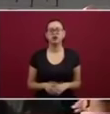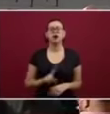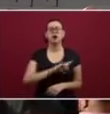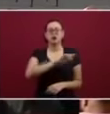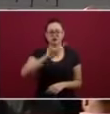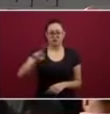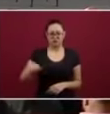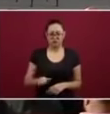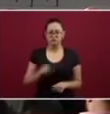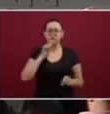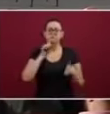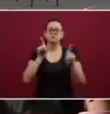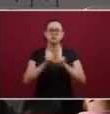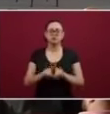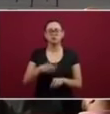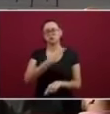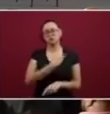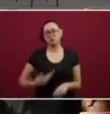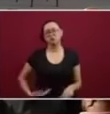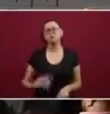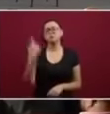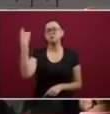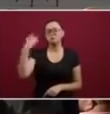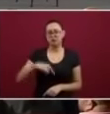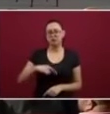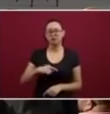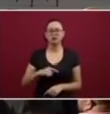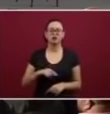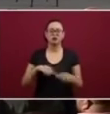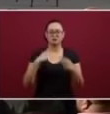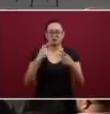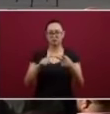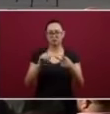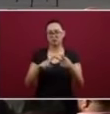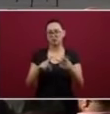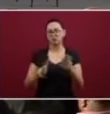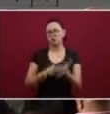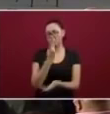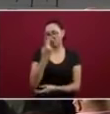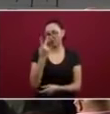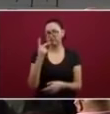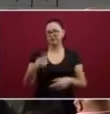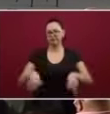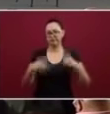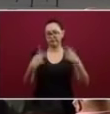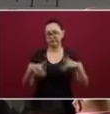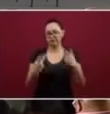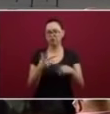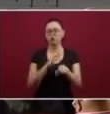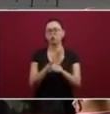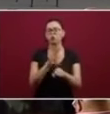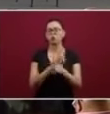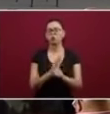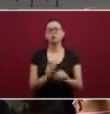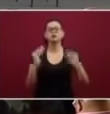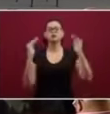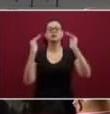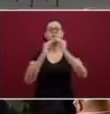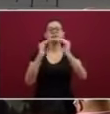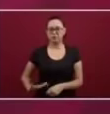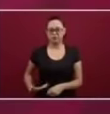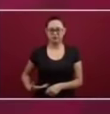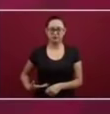Lomas, lo cual pues incrementaría quizás a 150, más los que sumamos quizá 200 millones, que sería una subasta